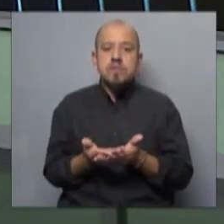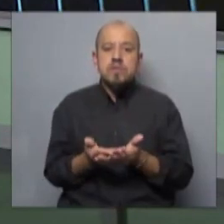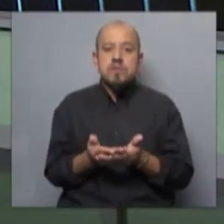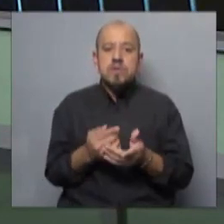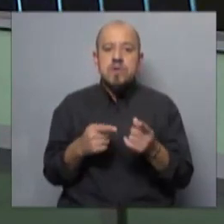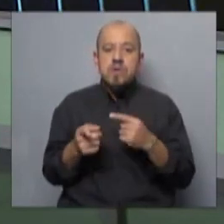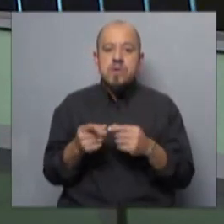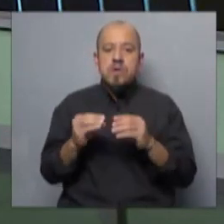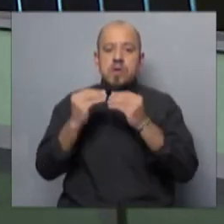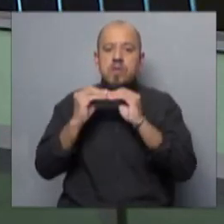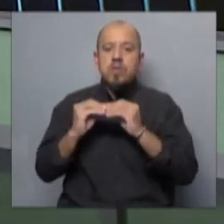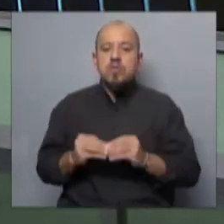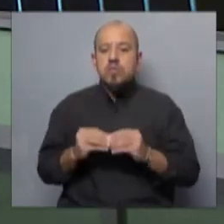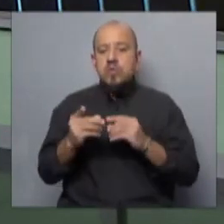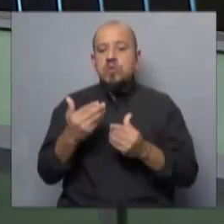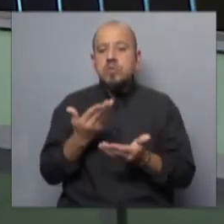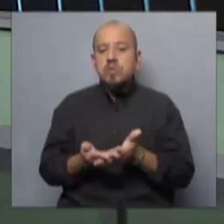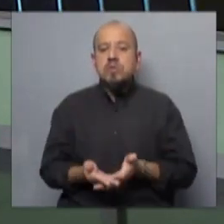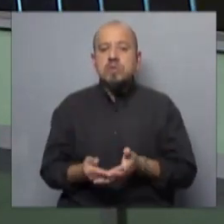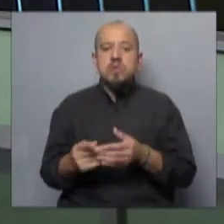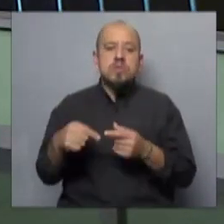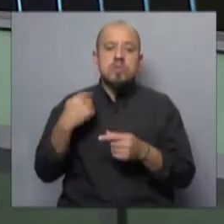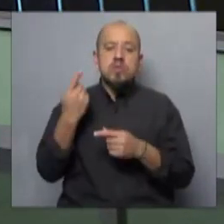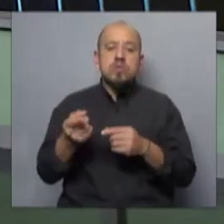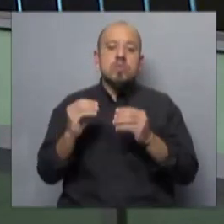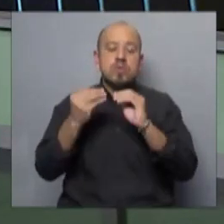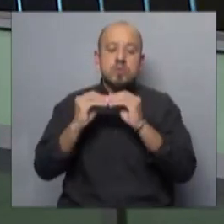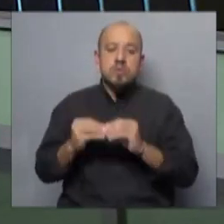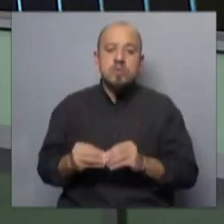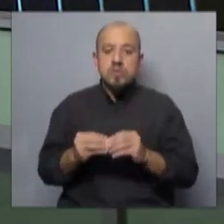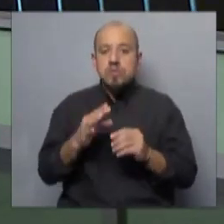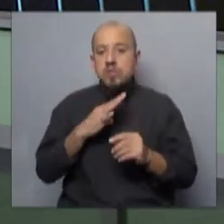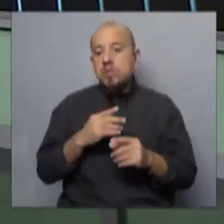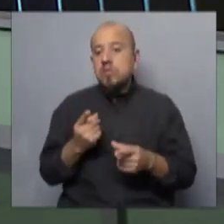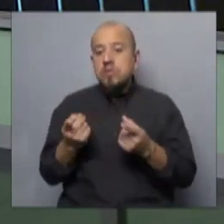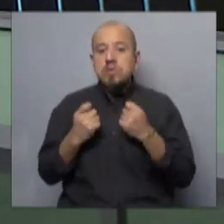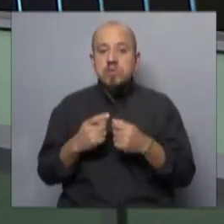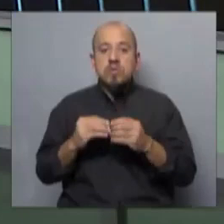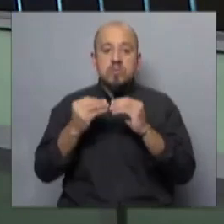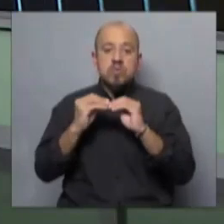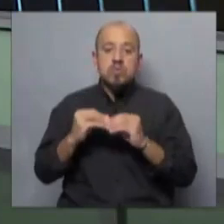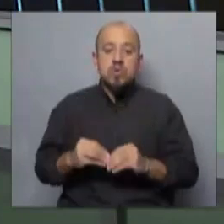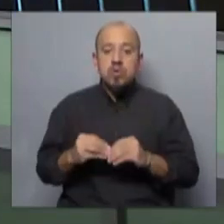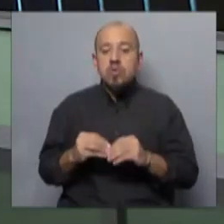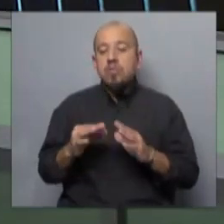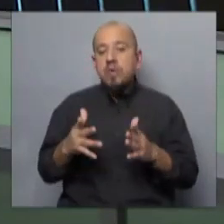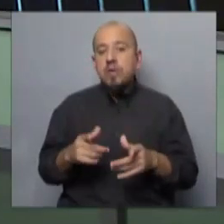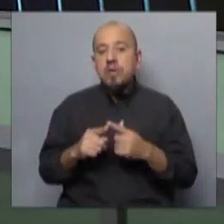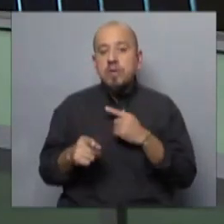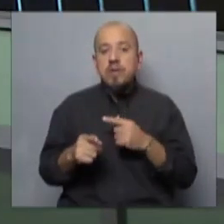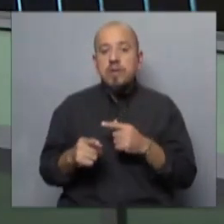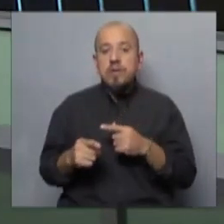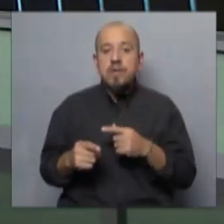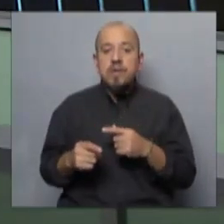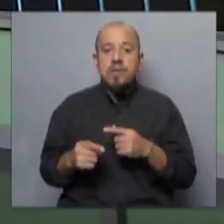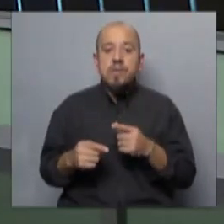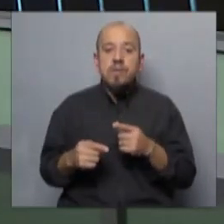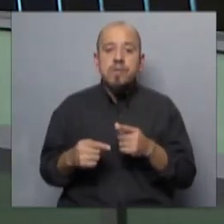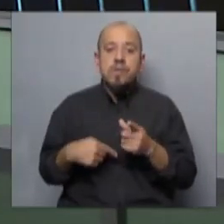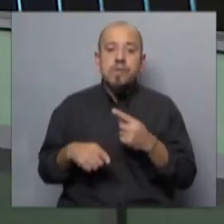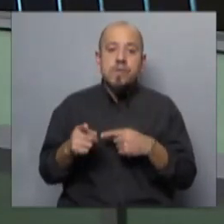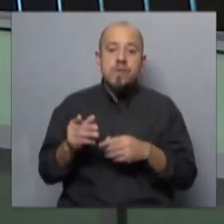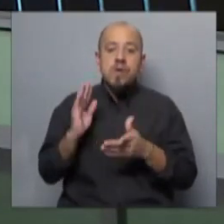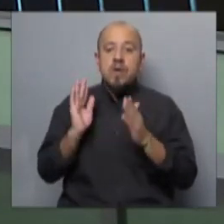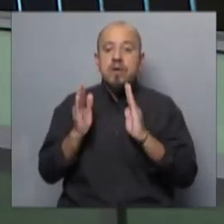tiene que ver con el presupuesto ellos plantean que en la próxima rendición de cuentas debería subirse el presupuesto para enfocarse puntualmente en el